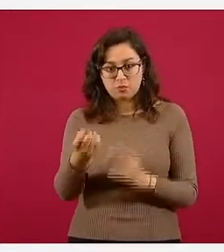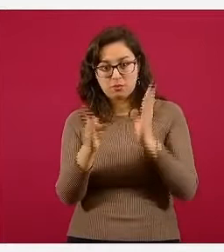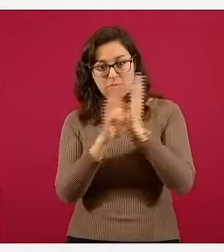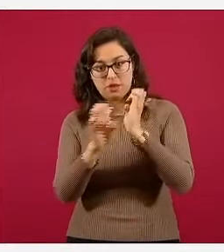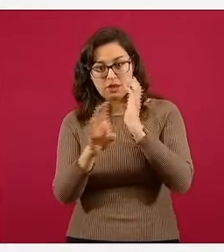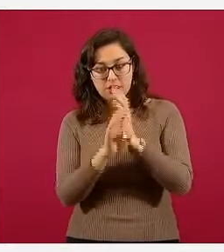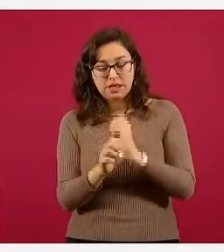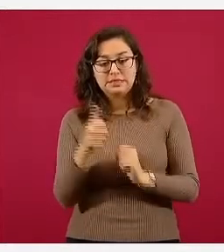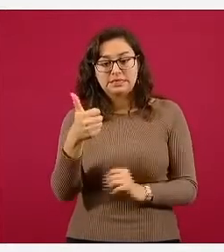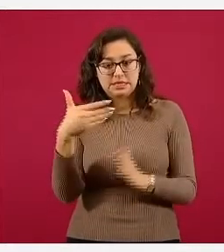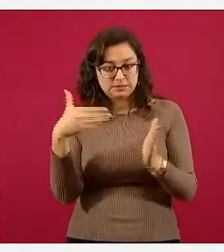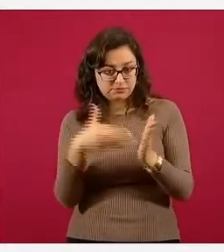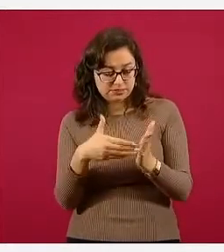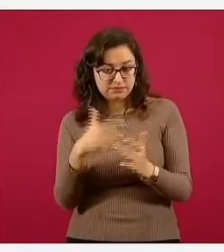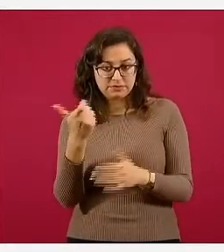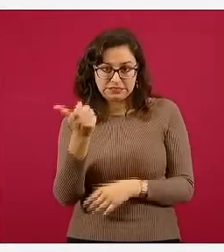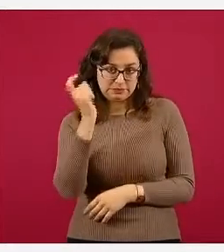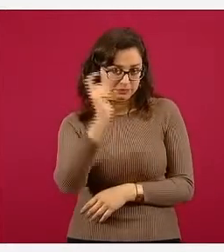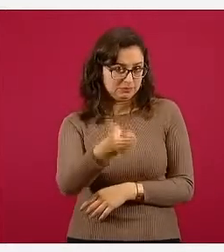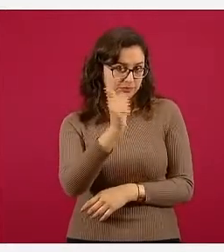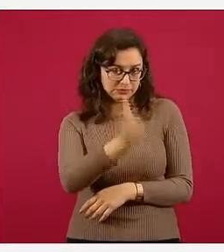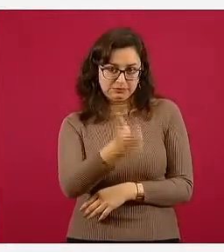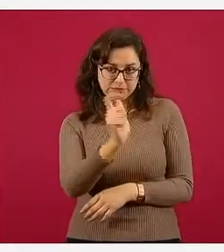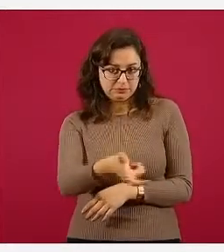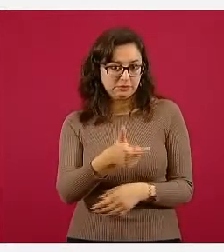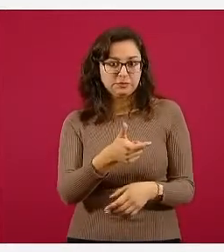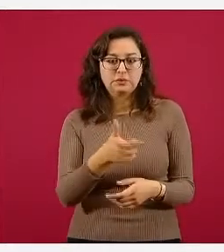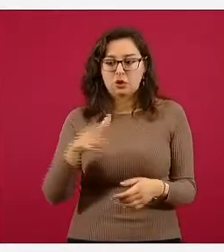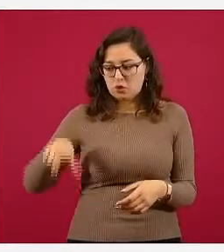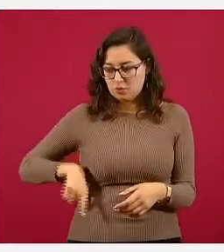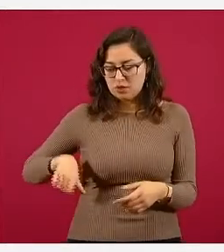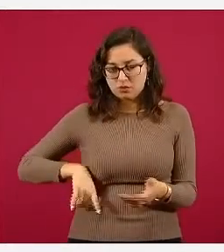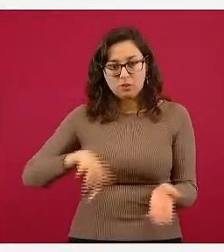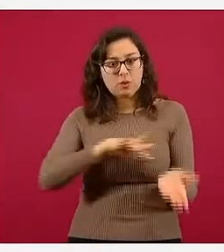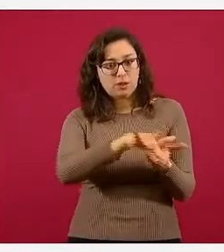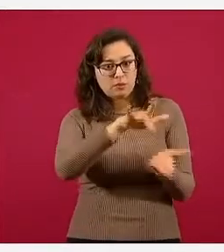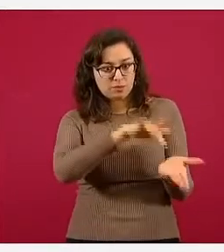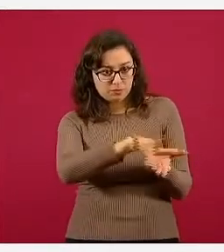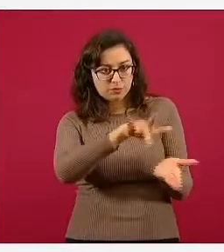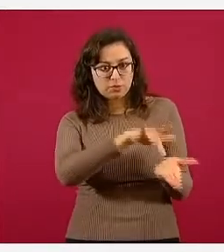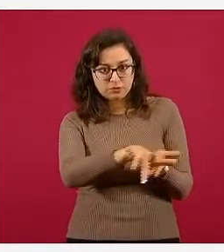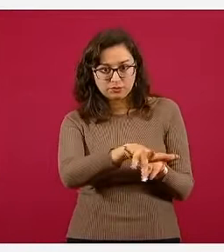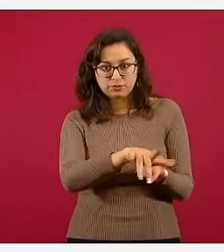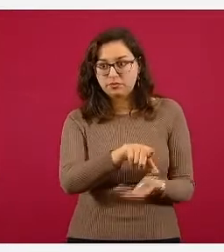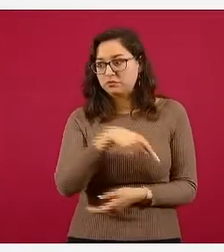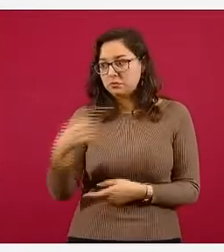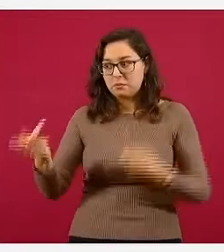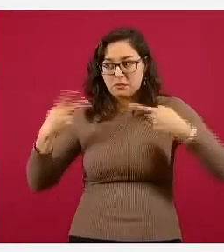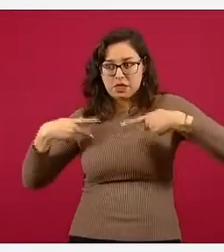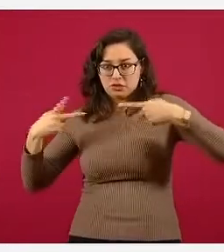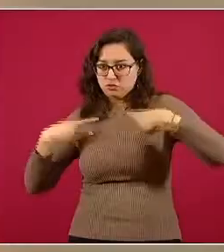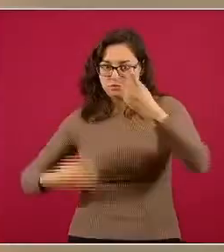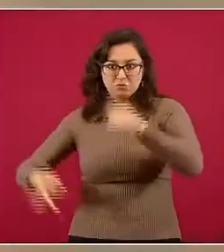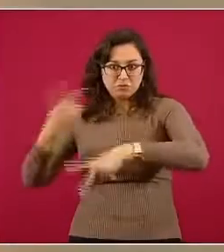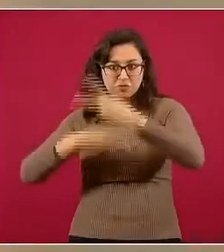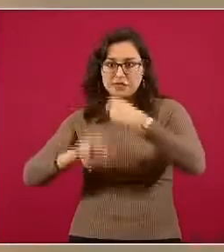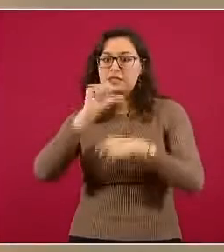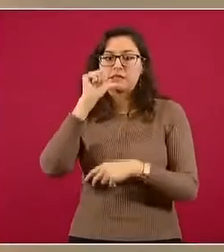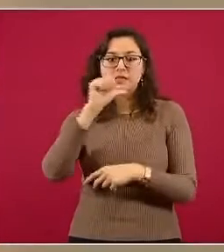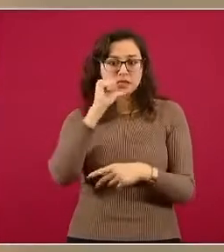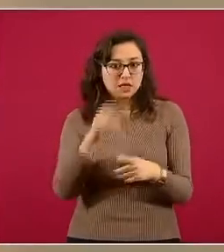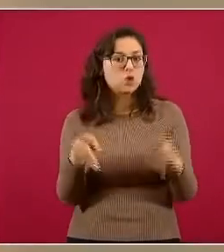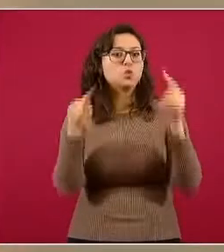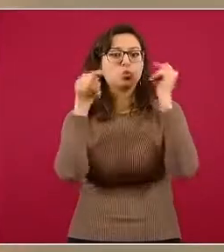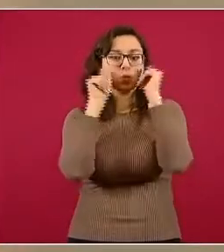en operación pese a no tener el recaudo que normalmente tenían. De esta manera igual podíamos sobreofertar, es decir, tener